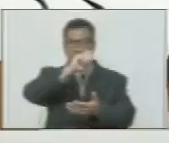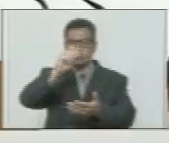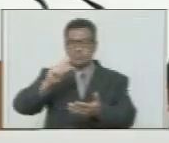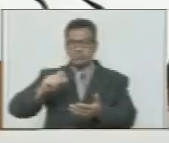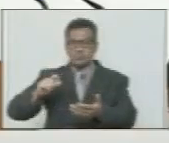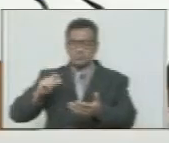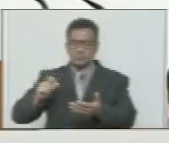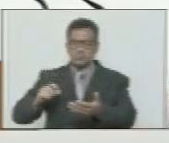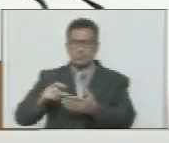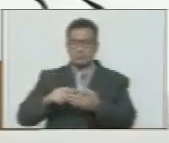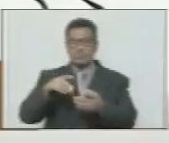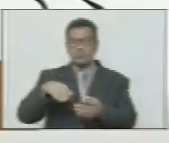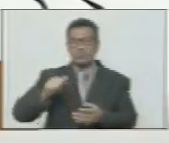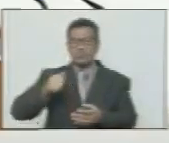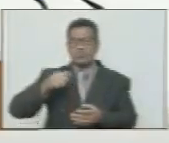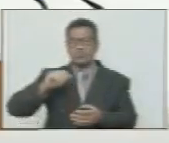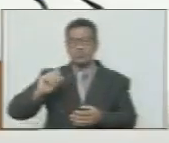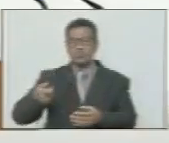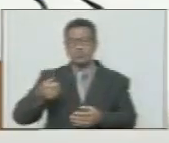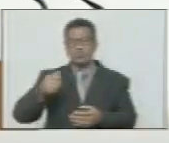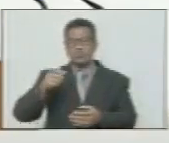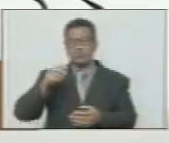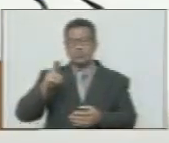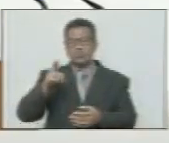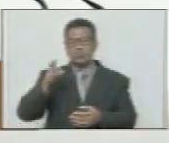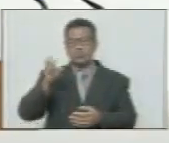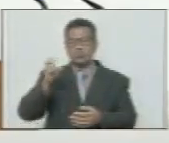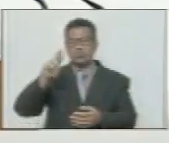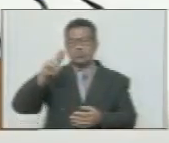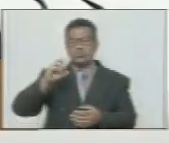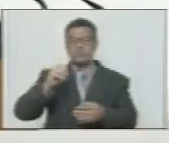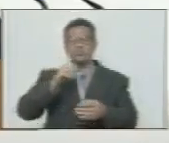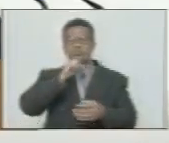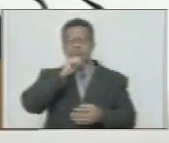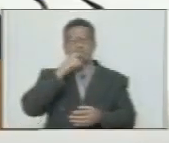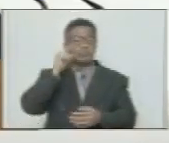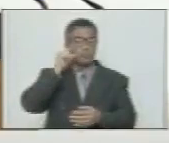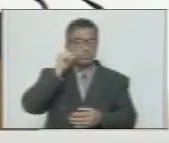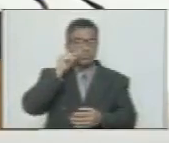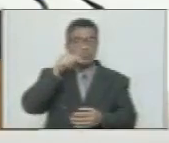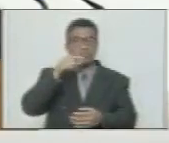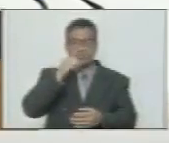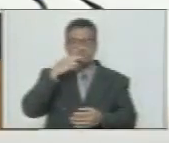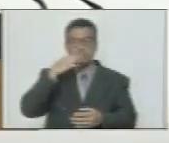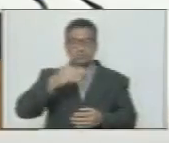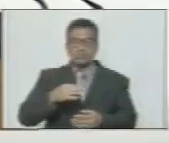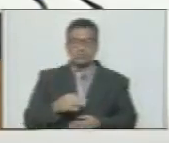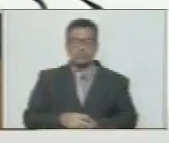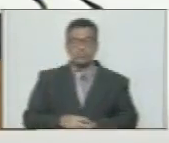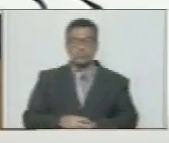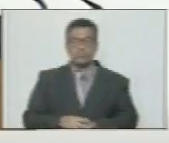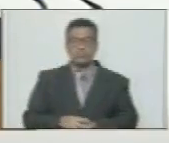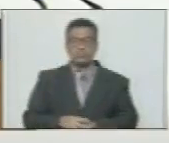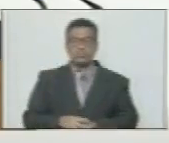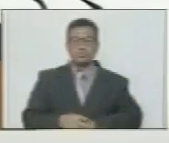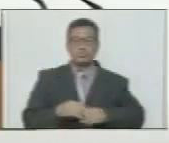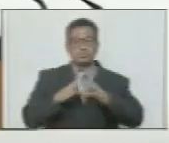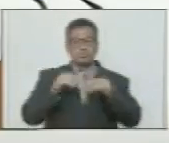dibujar el transcurrir de Agüero, pero en resumidas cuentas, Agüero fue un hombre auténtico, un hombre